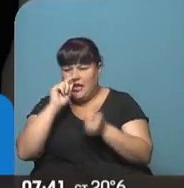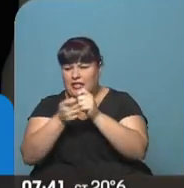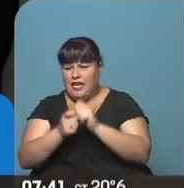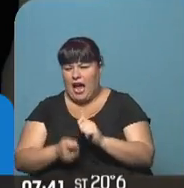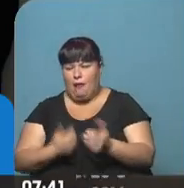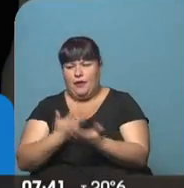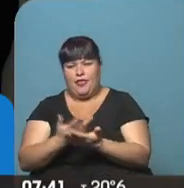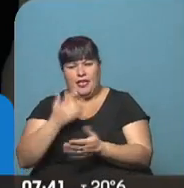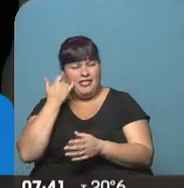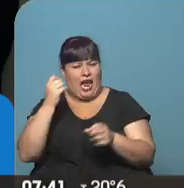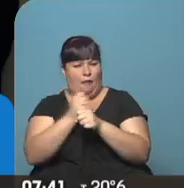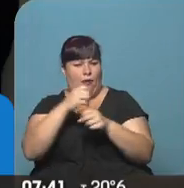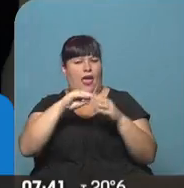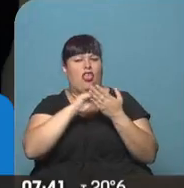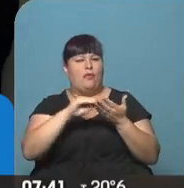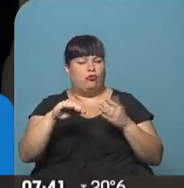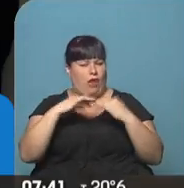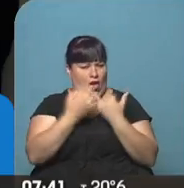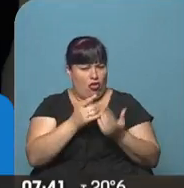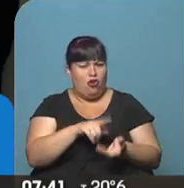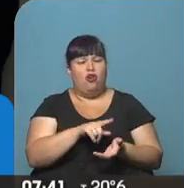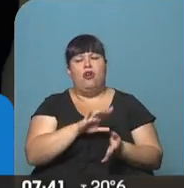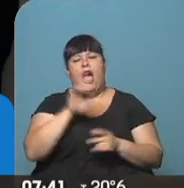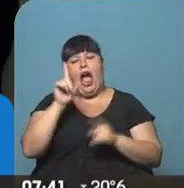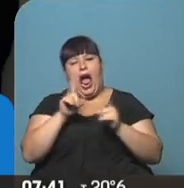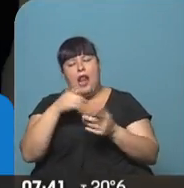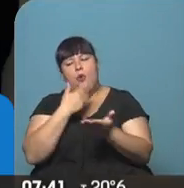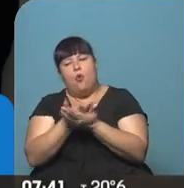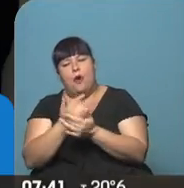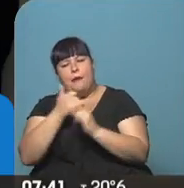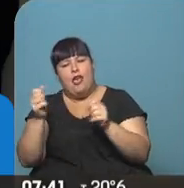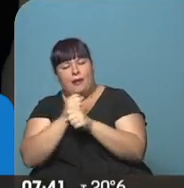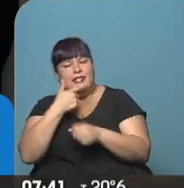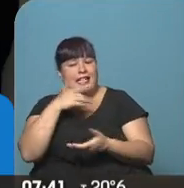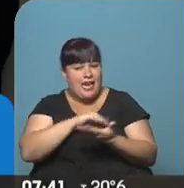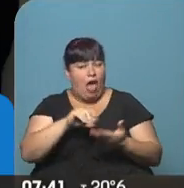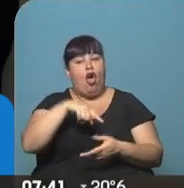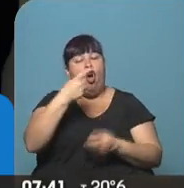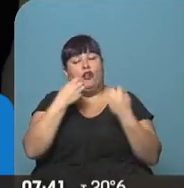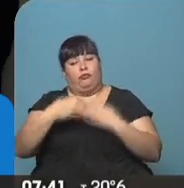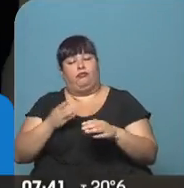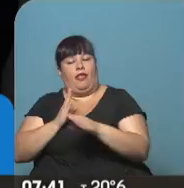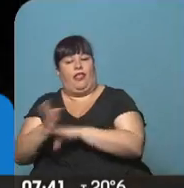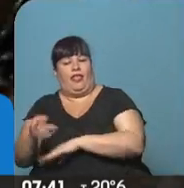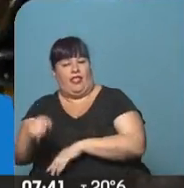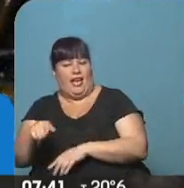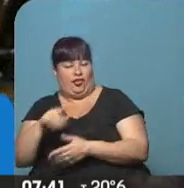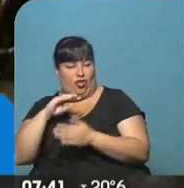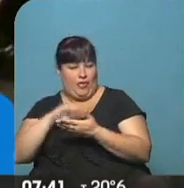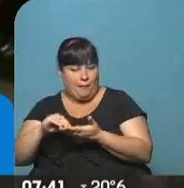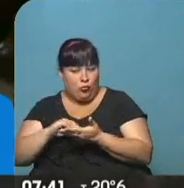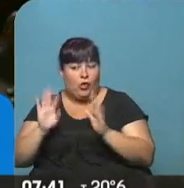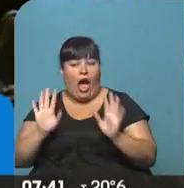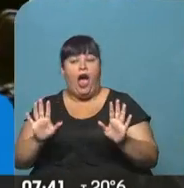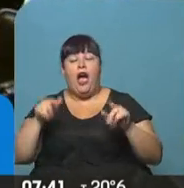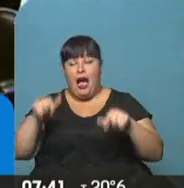que ya tienen estado parlamentario dentro de la Cámara de Diputados, algunas que vienen con mediación del Senado y otras que tienen ingreso original por esta Cámara, por lo